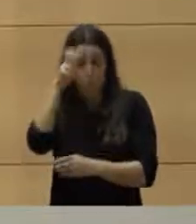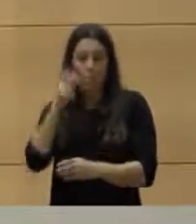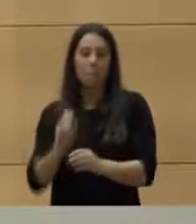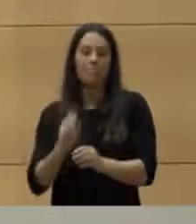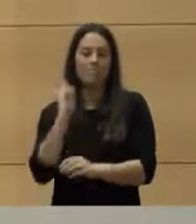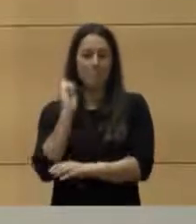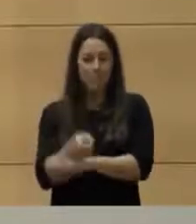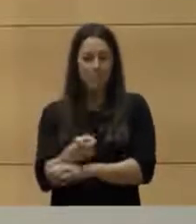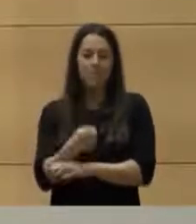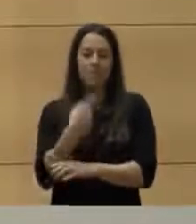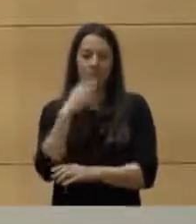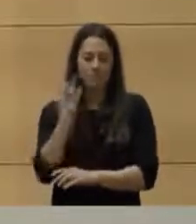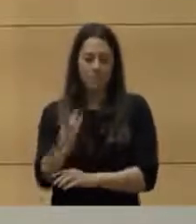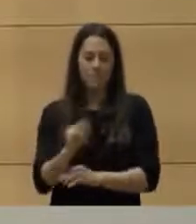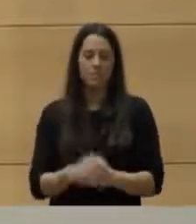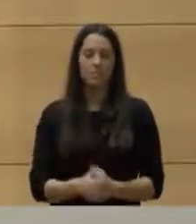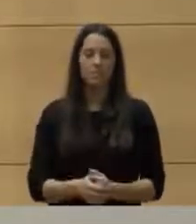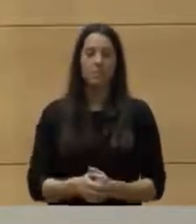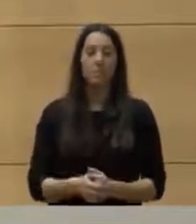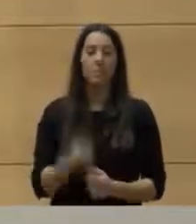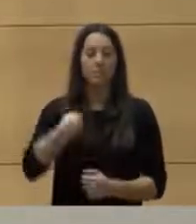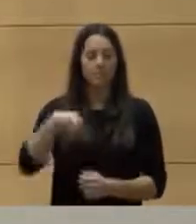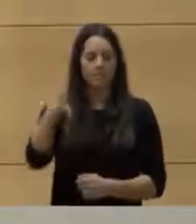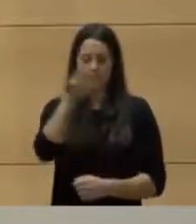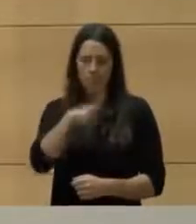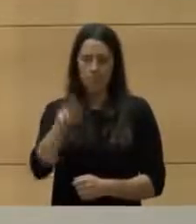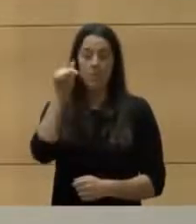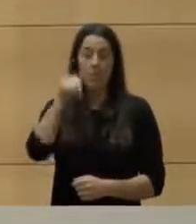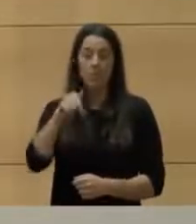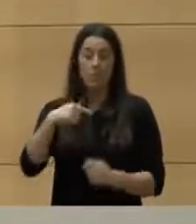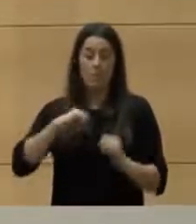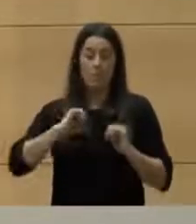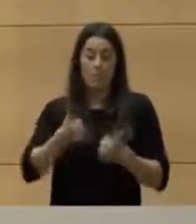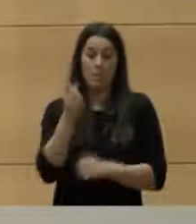Pero, repito, esto fue lo que inicié al